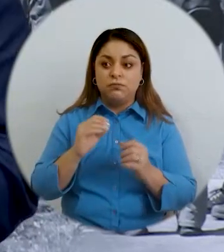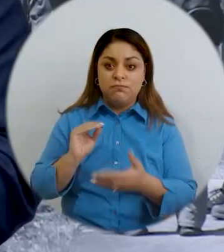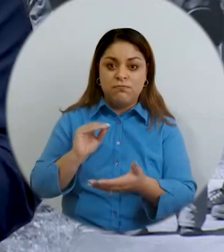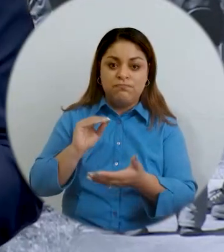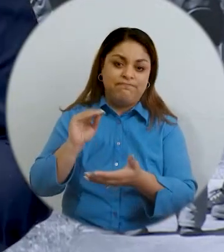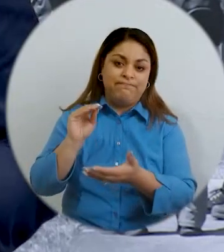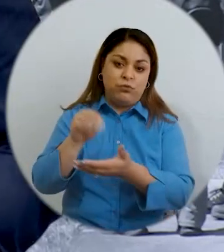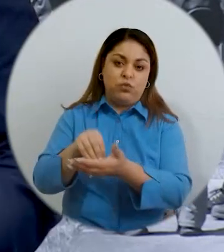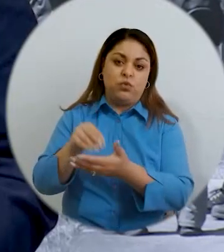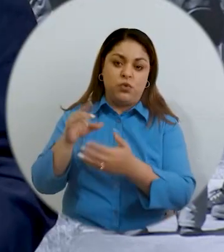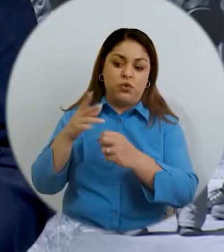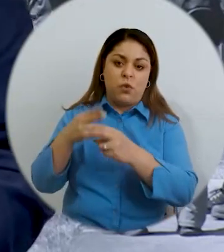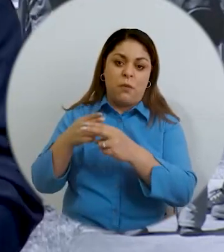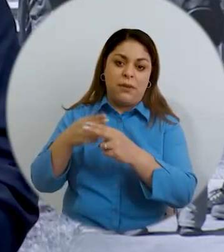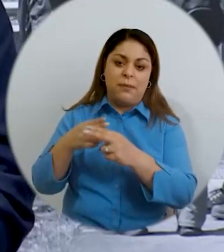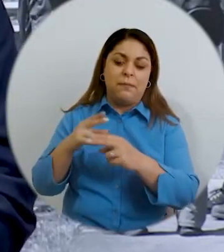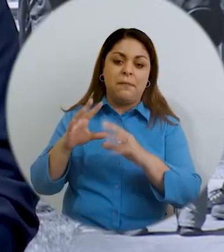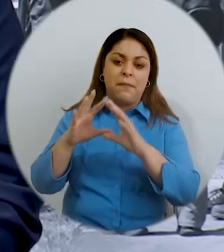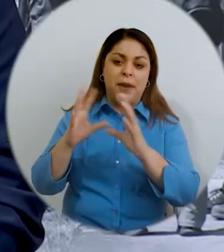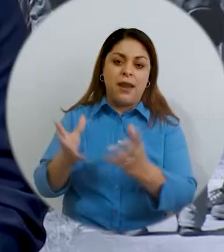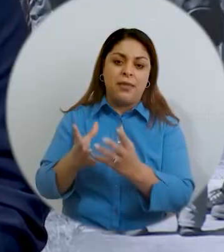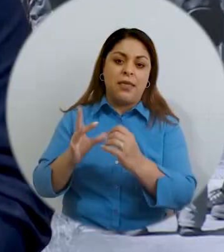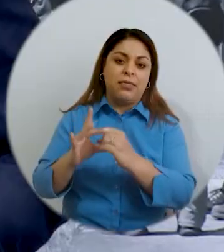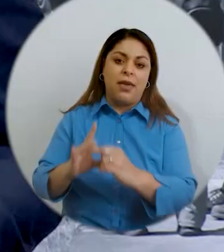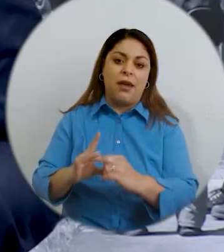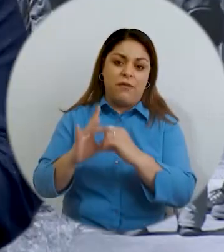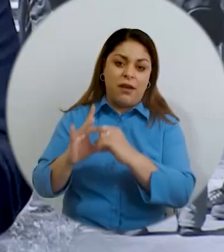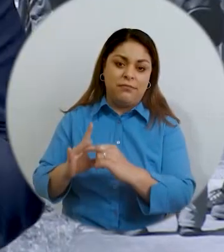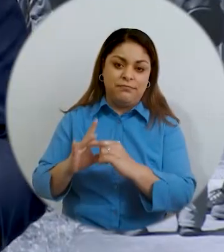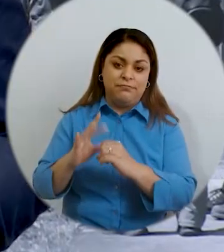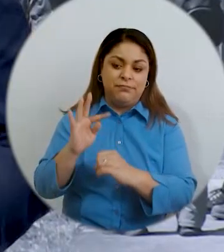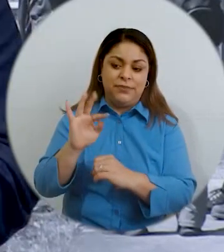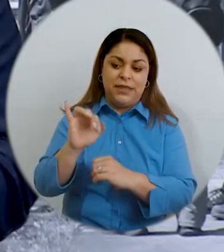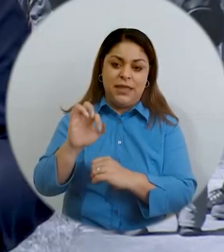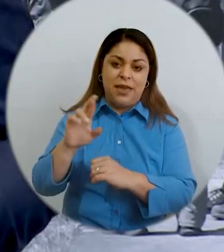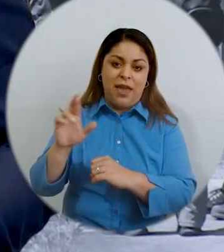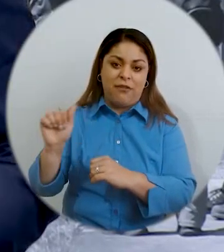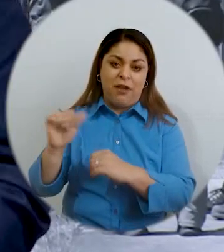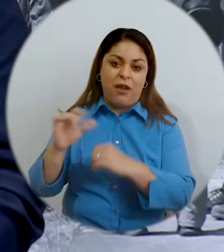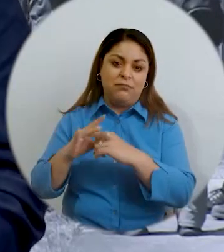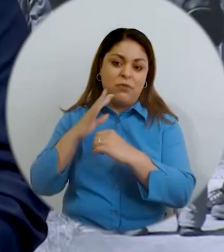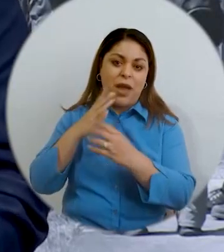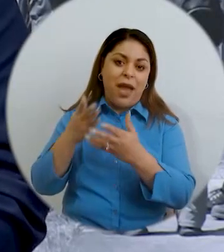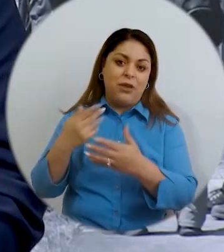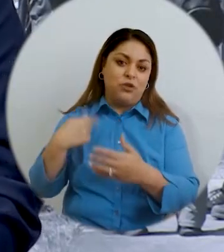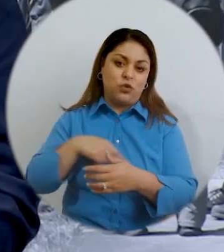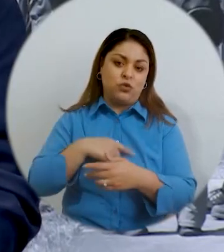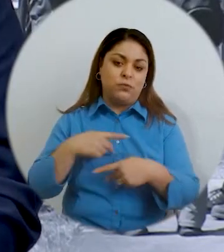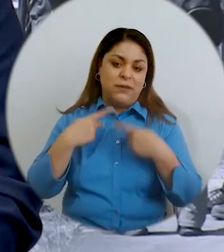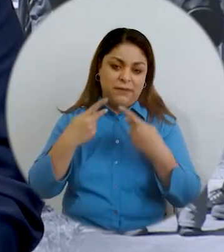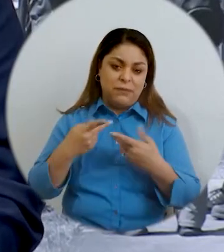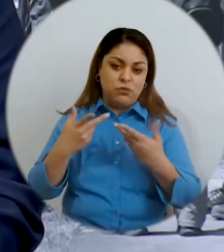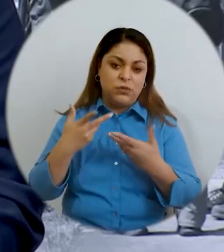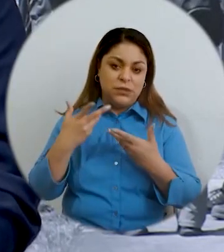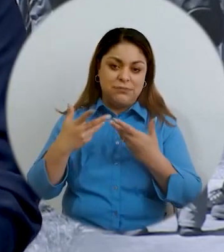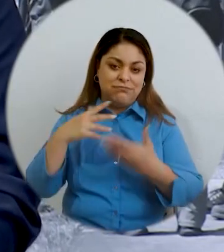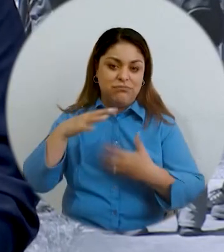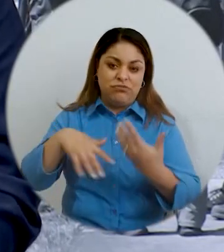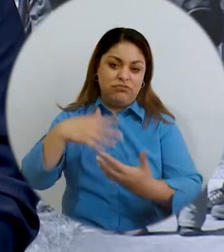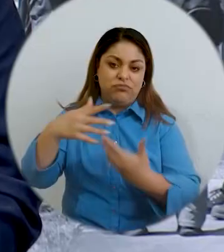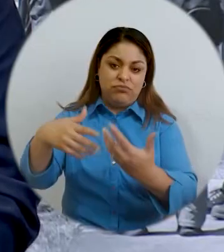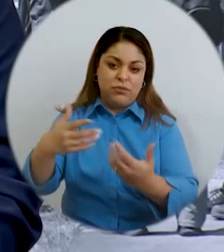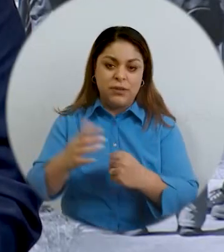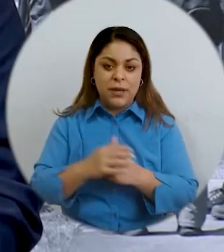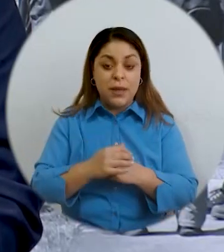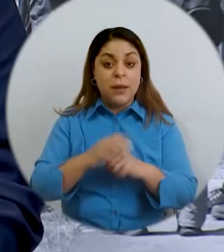nuestro planeta Tierra, ¿verdad? Porque es tal vez en el ecosistema que más vivimos y nos desenvolvemos. Pero para un país como